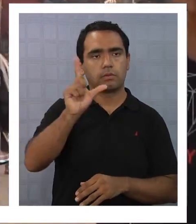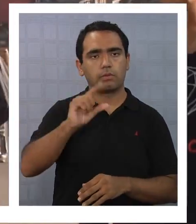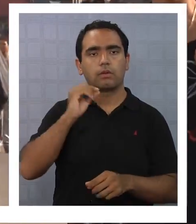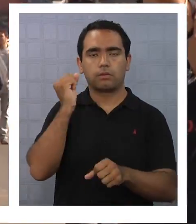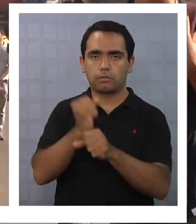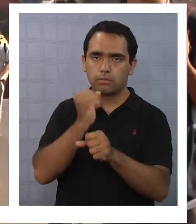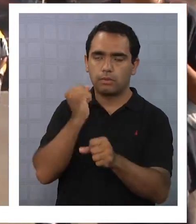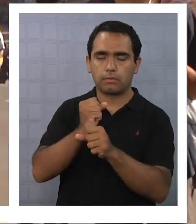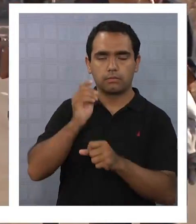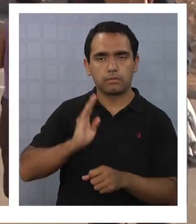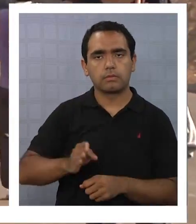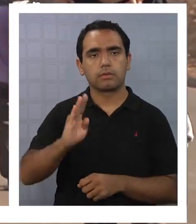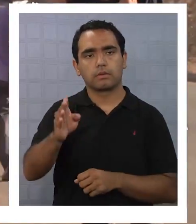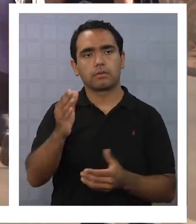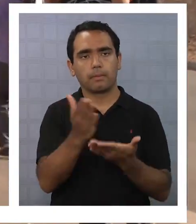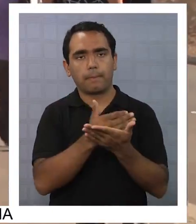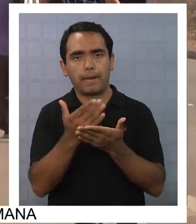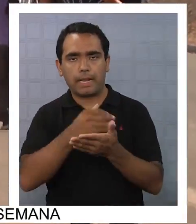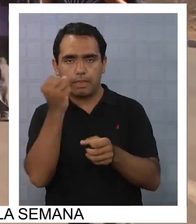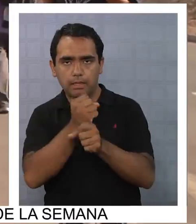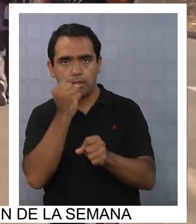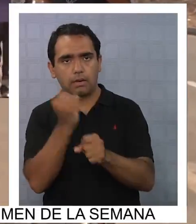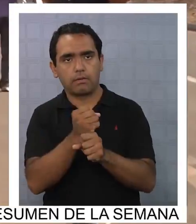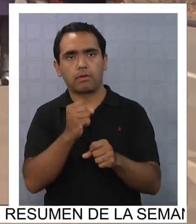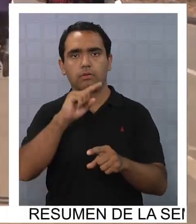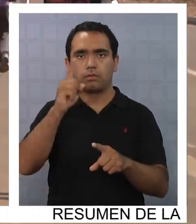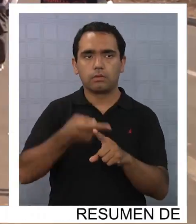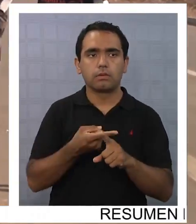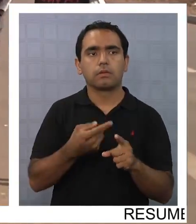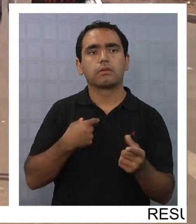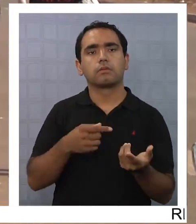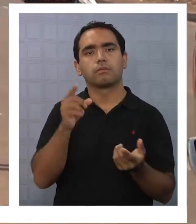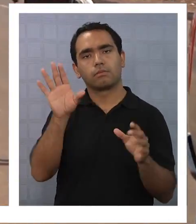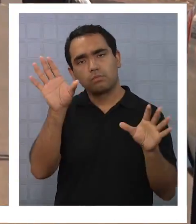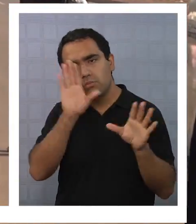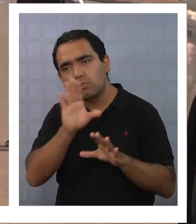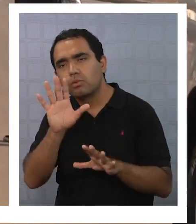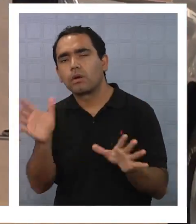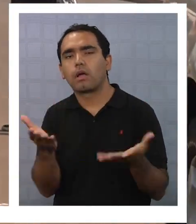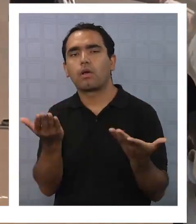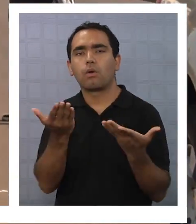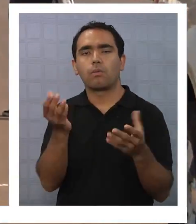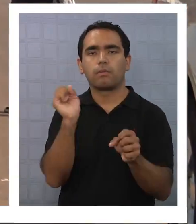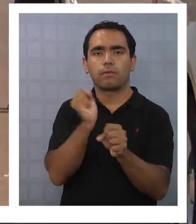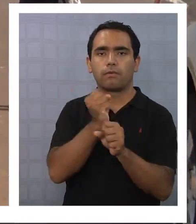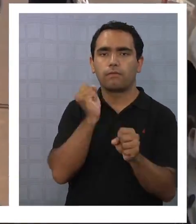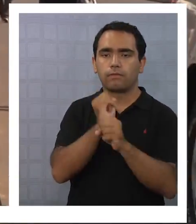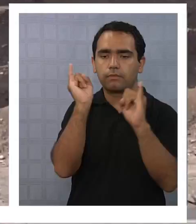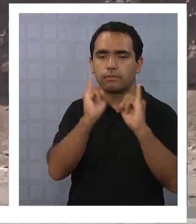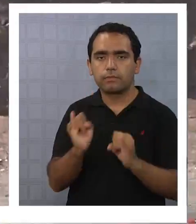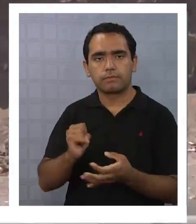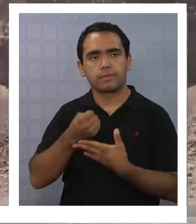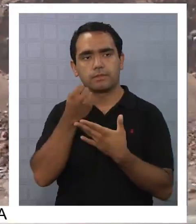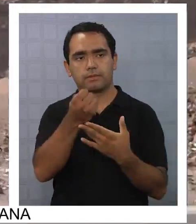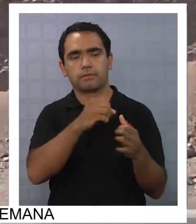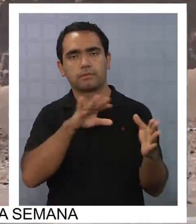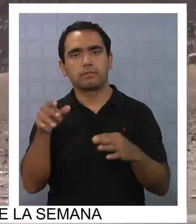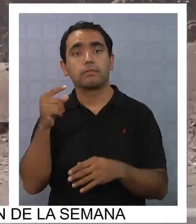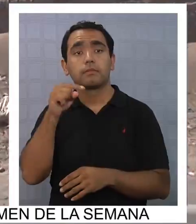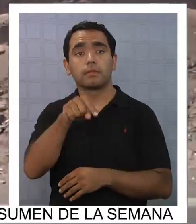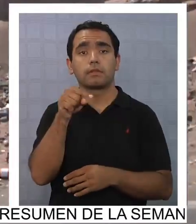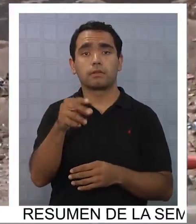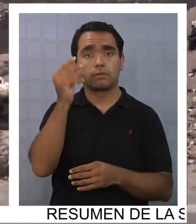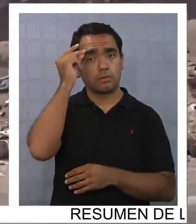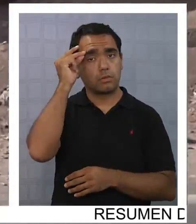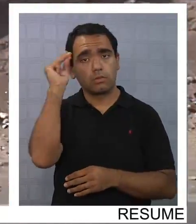forma que nos puedan presentar un plan de trabajo, que tiene relación con buscar distintas obras y medidas de mitigación. Y mientras se